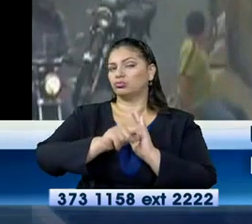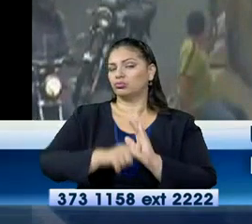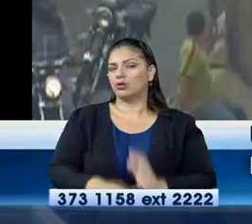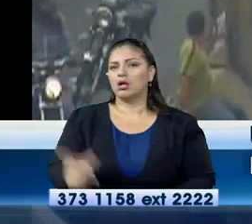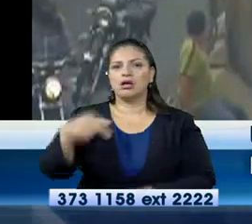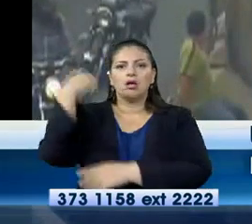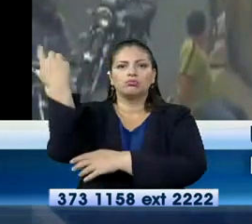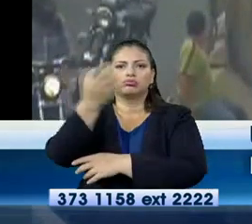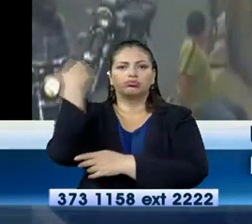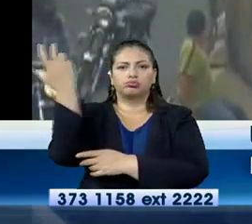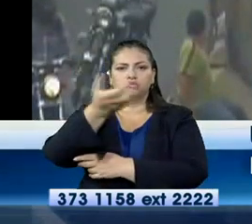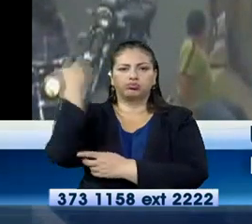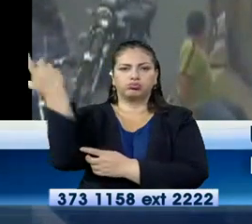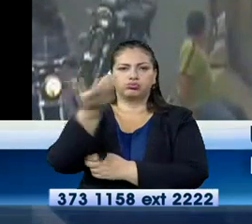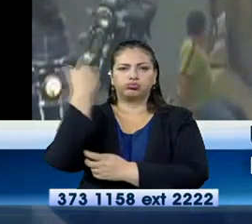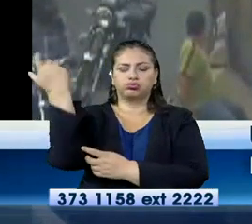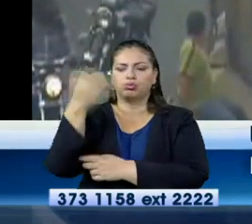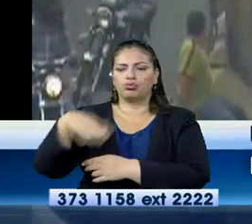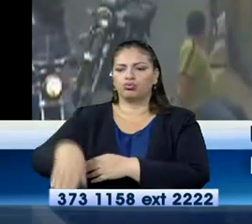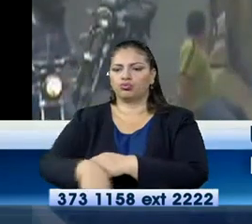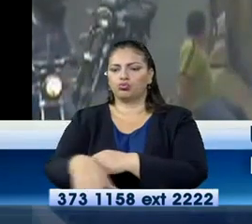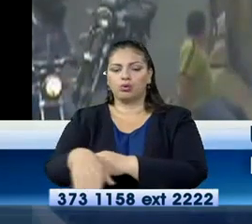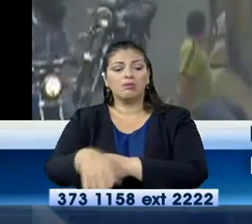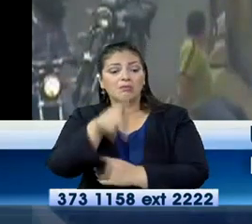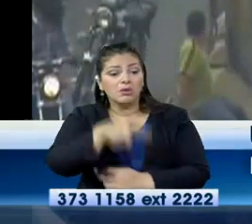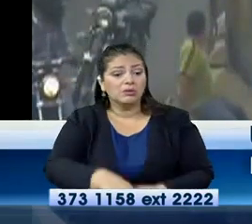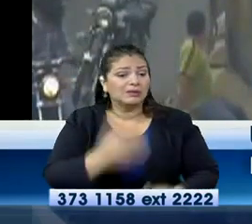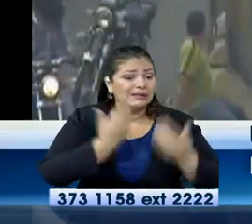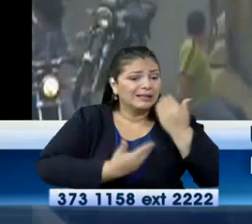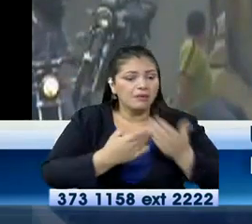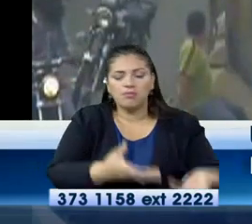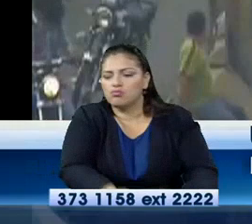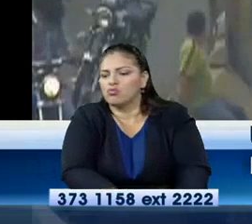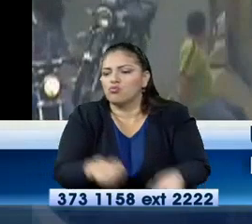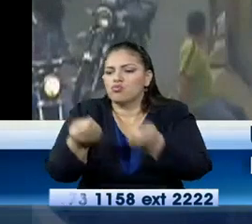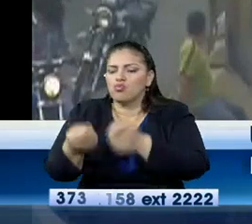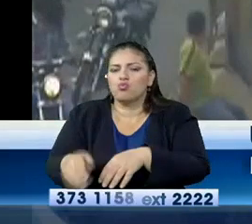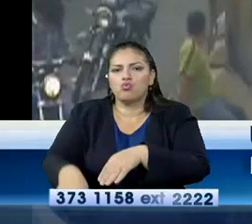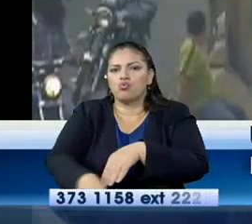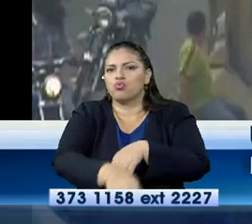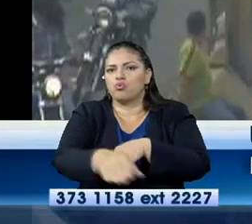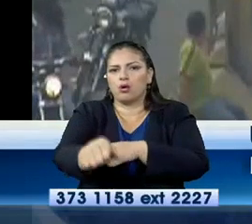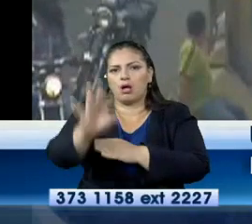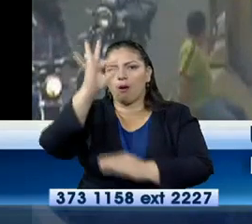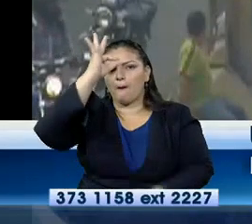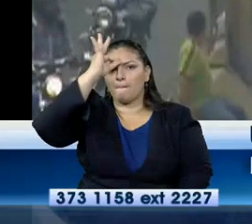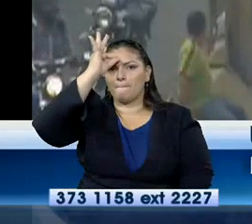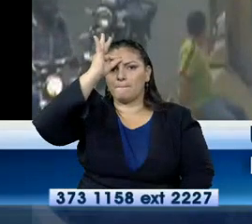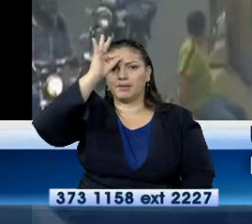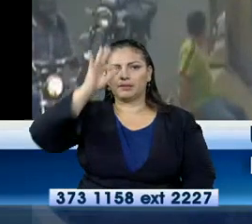ambulancia llega hasta el punto para socorrer al herido y trasladarlo hasta una casa de salud.